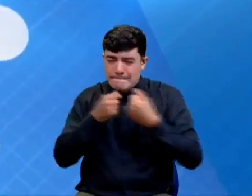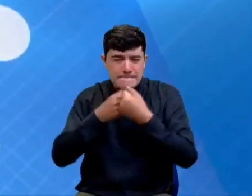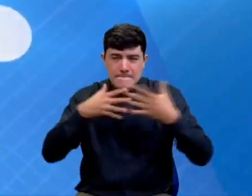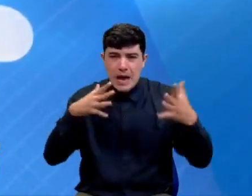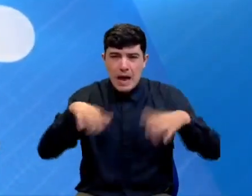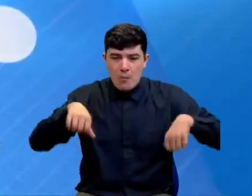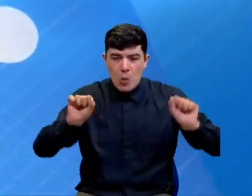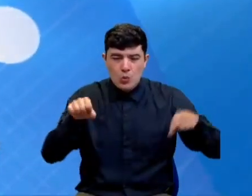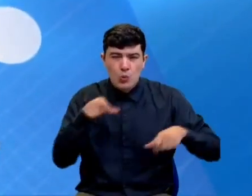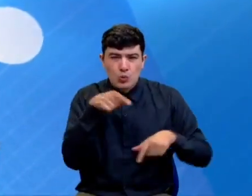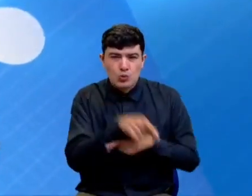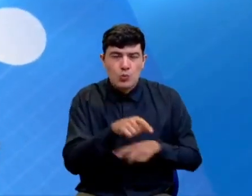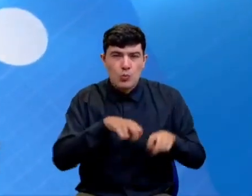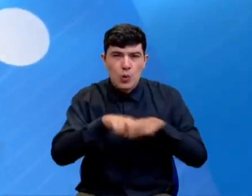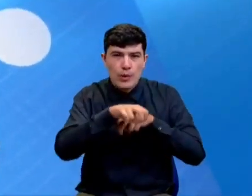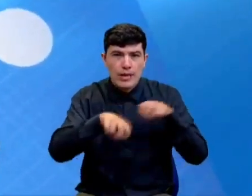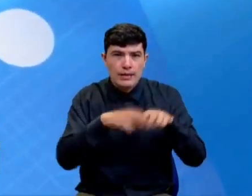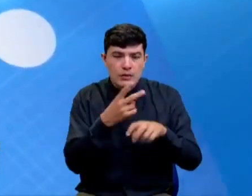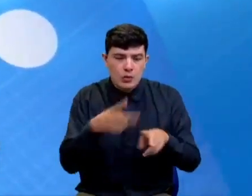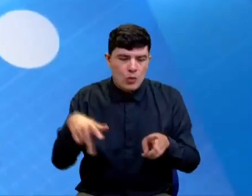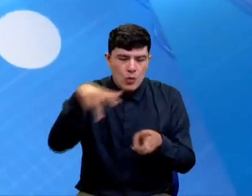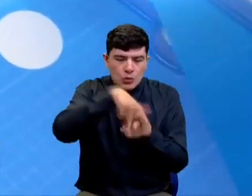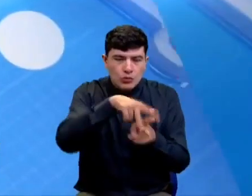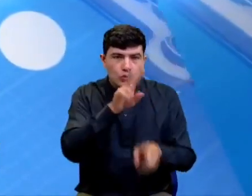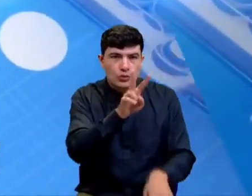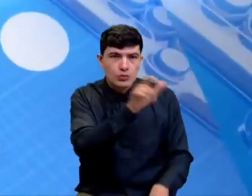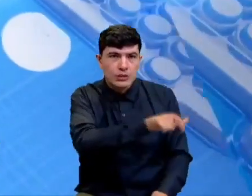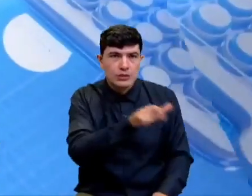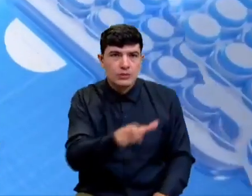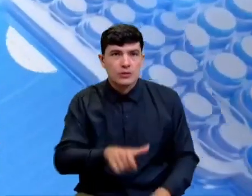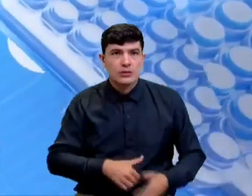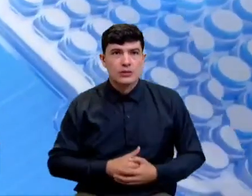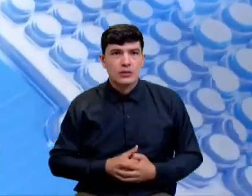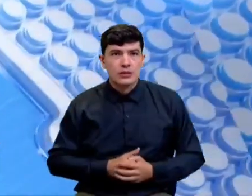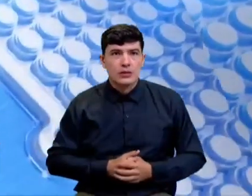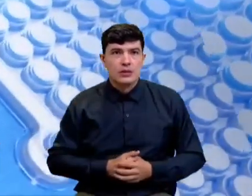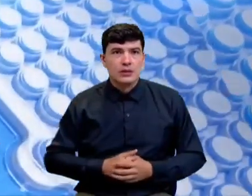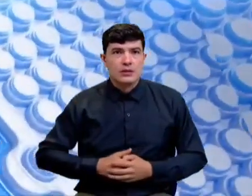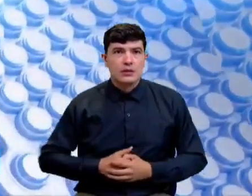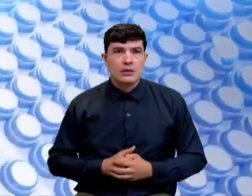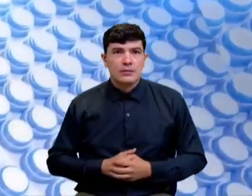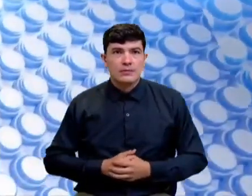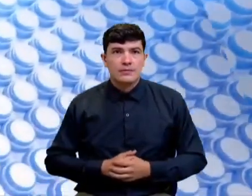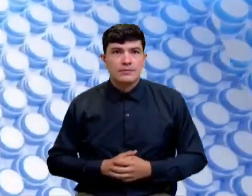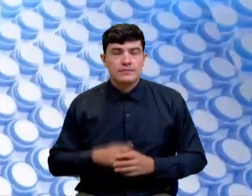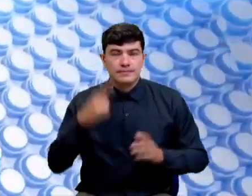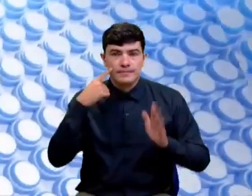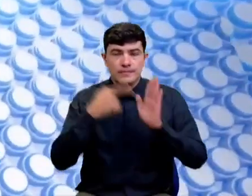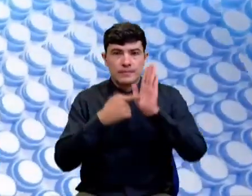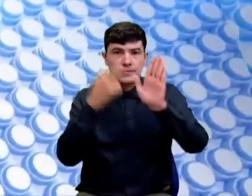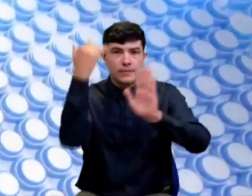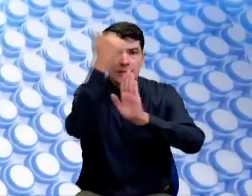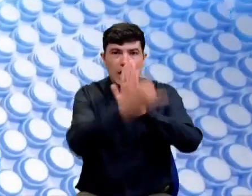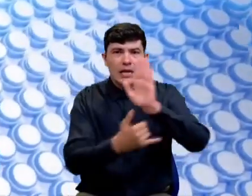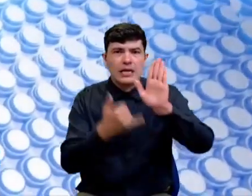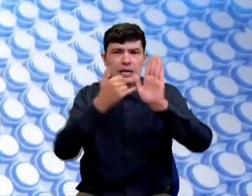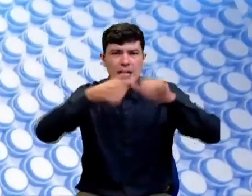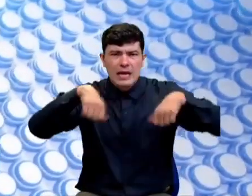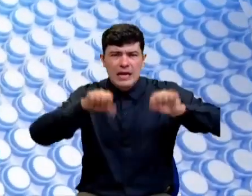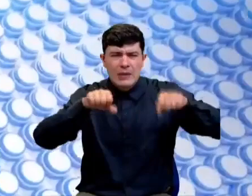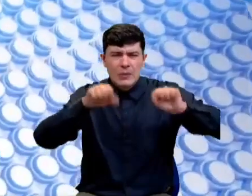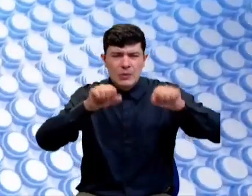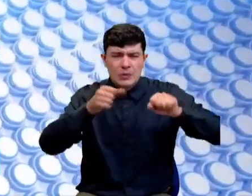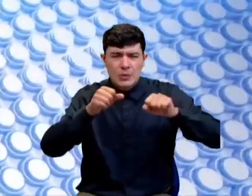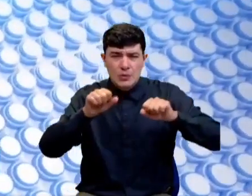motocicleta donde se movilizaban 2 personas. ¡Ah, qué mujeres! Las imágenes muestran cómo la motocicleta,